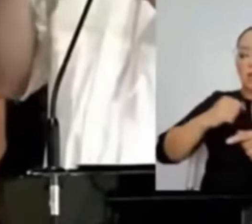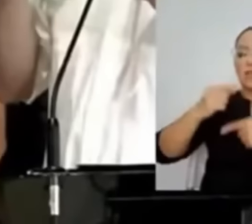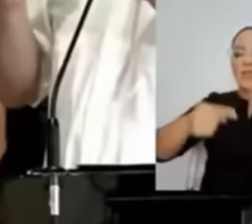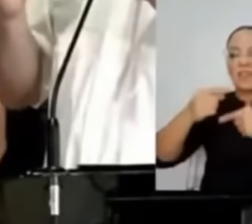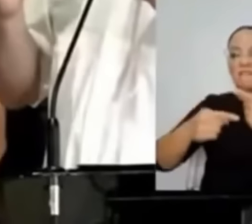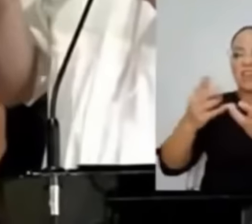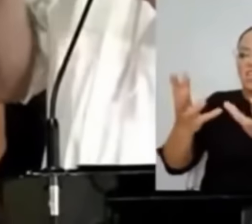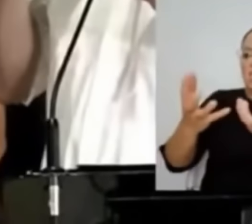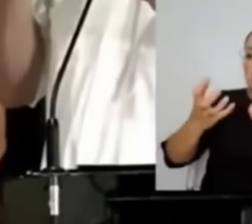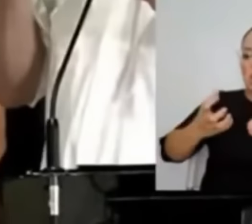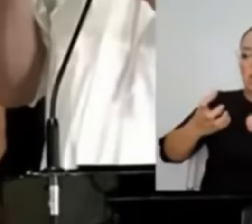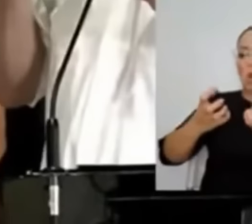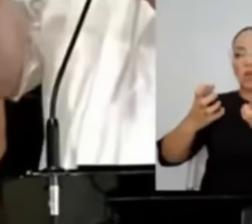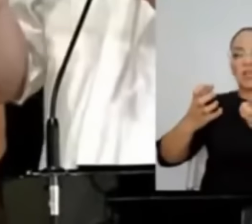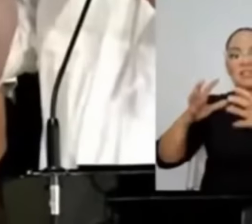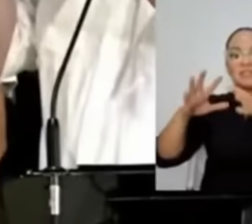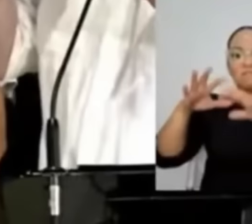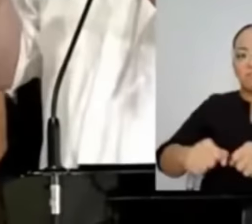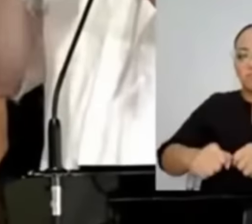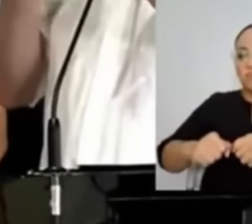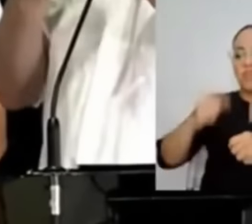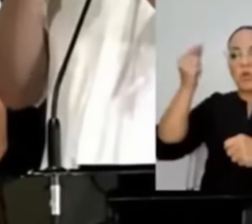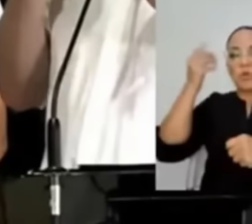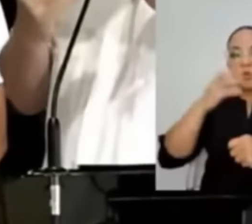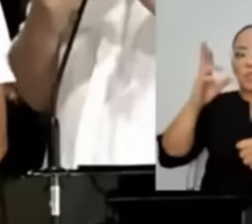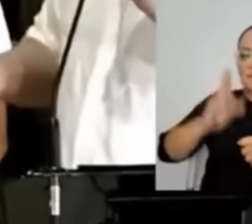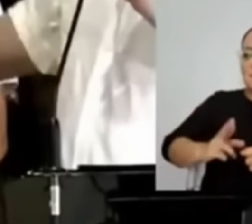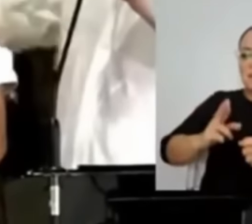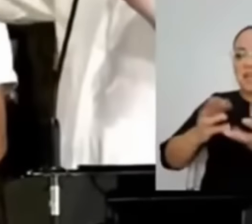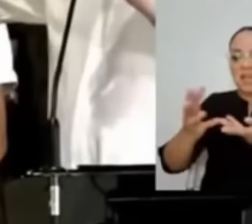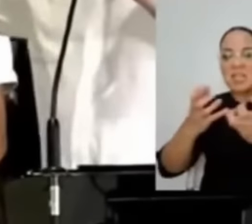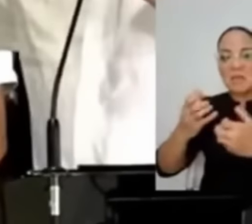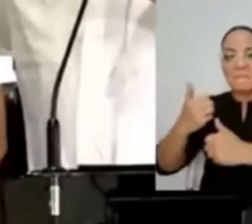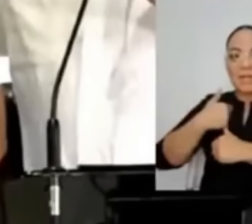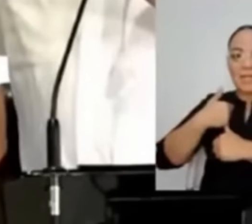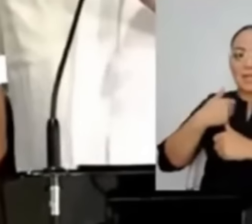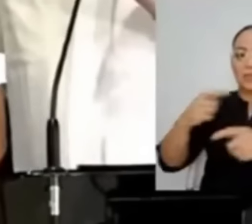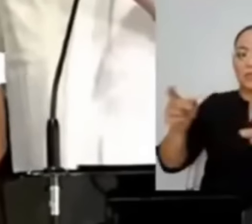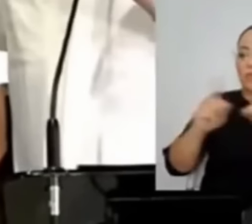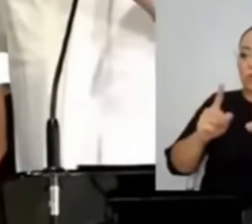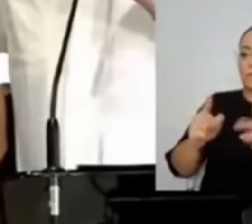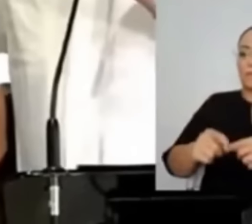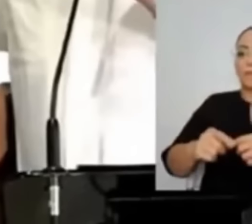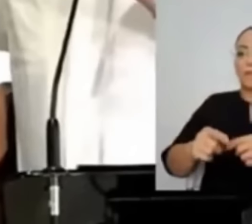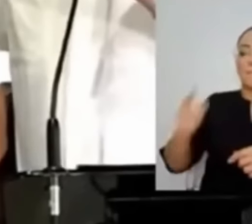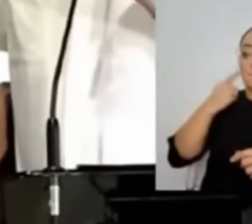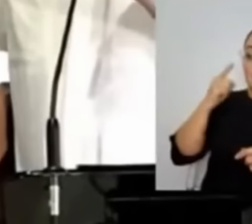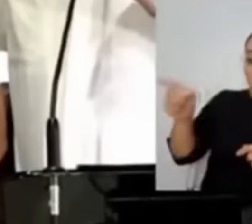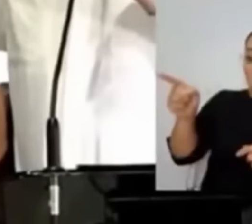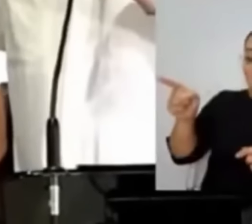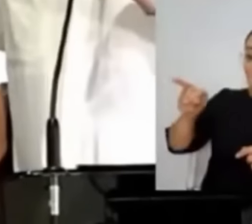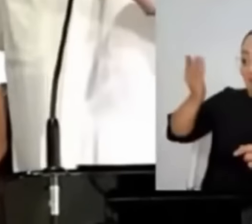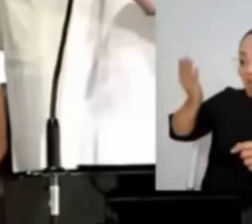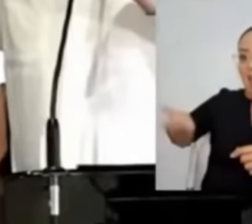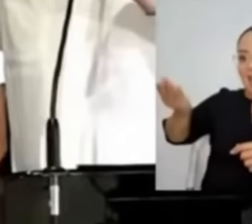con intenciones y el gobierno de Costa Rica tenía intenciones militares. Esta es la cara de a quien